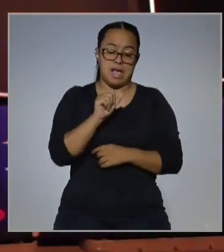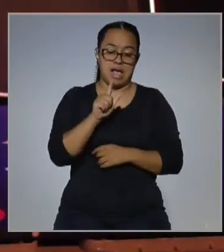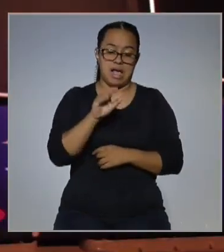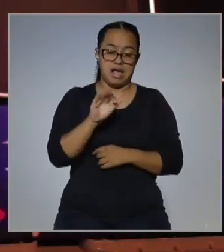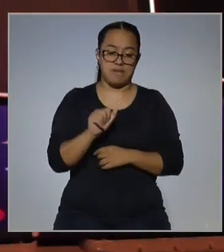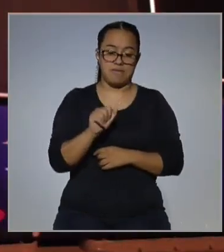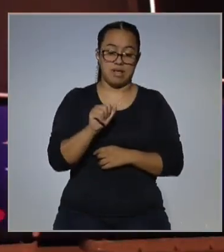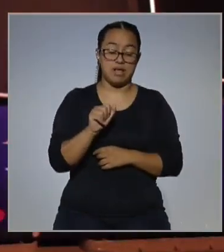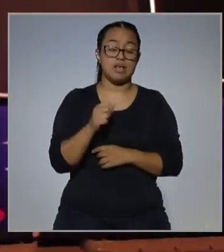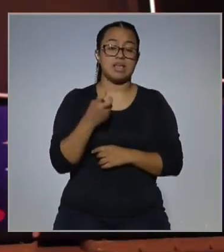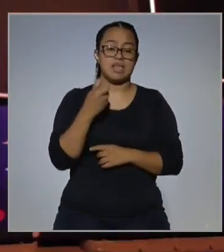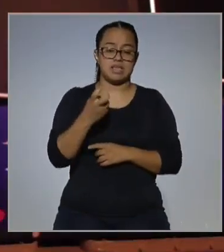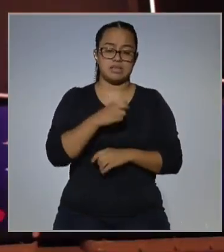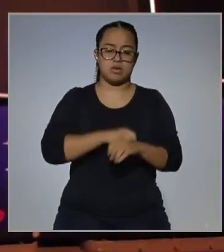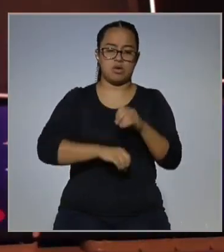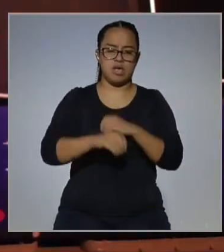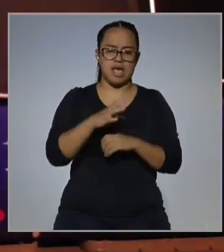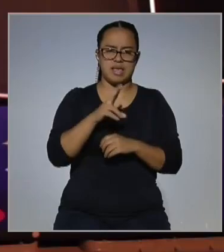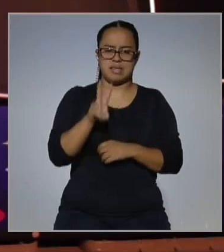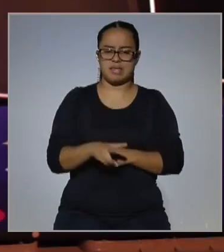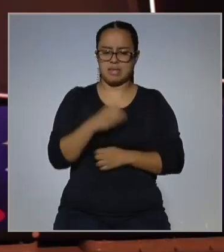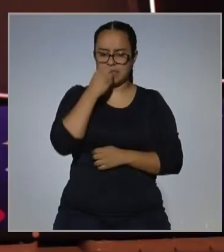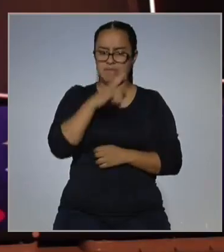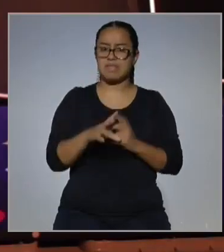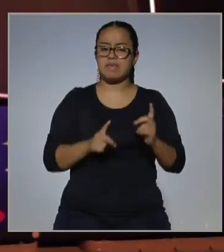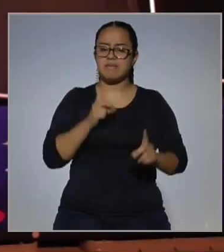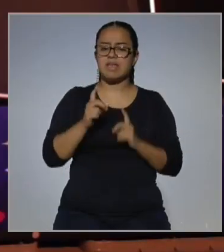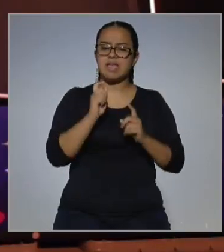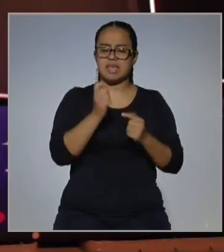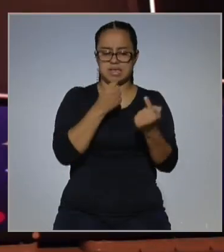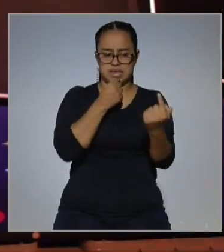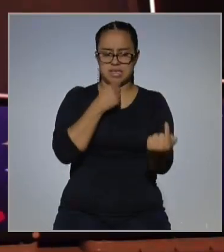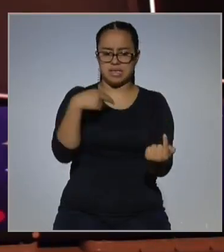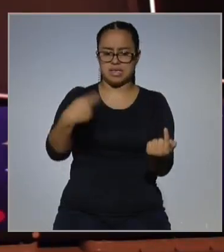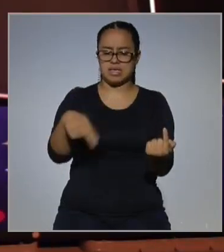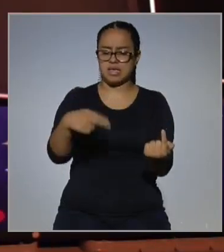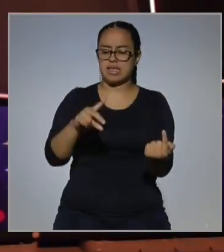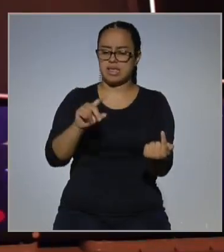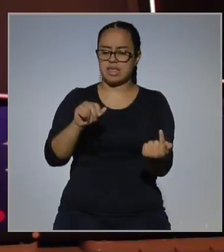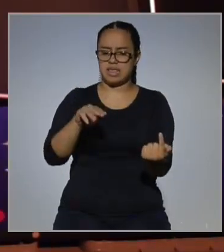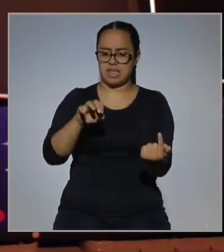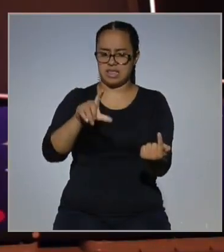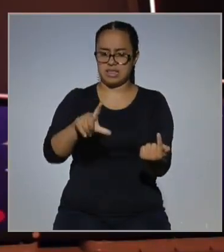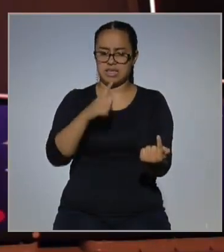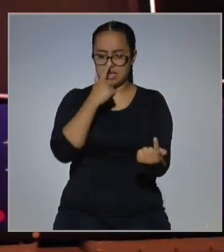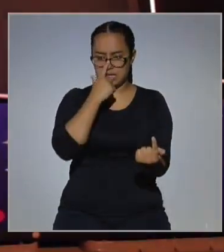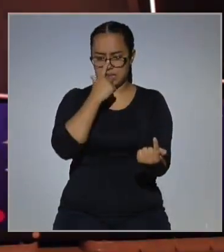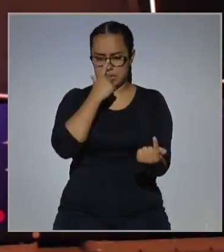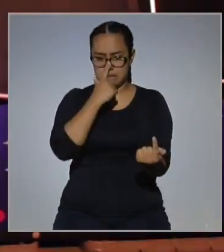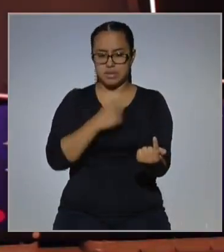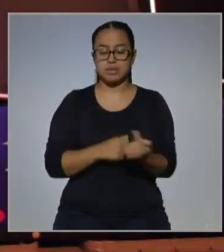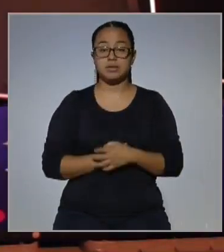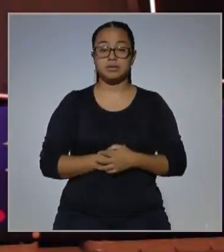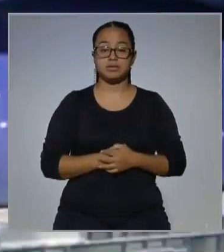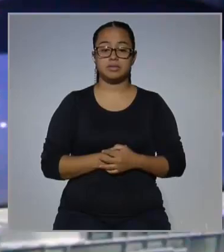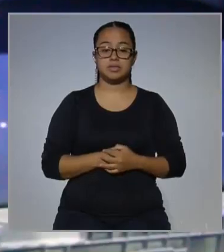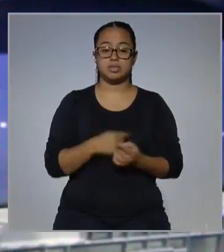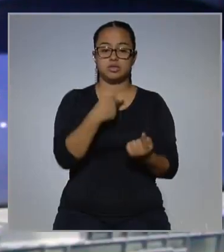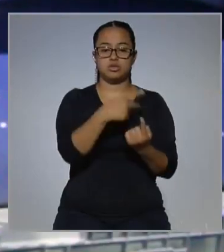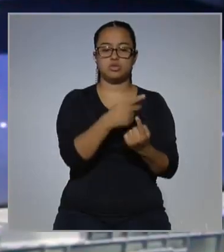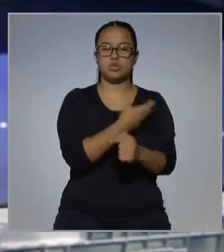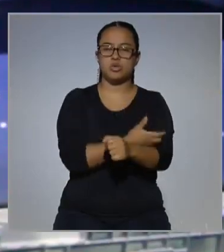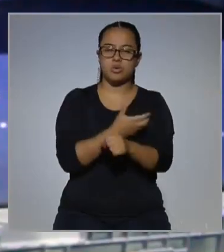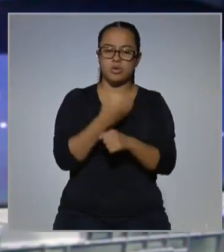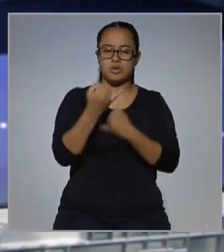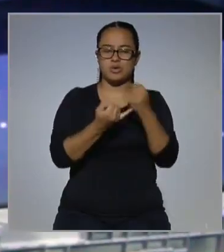261535 es una obra muy divertida, que se trata de un niño llamado Daniel, que su compañera de